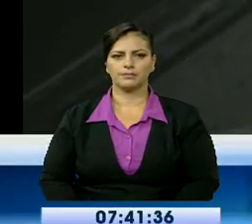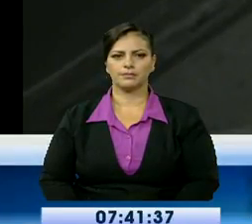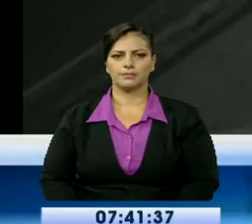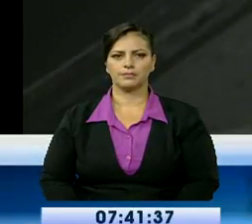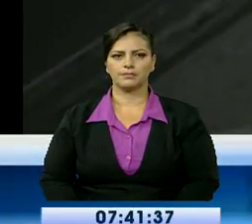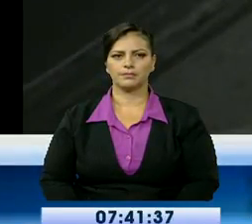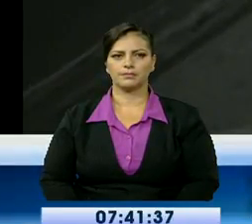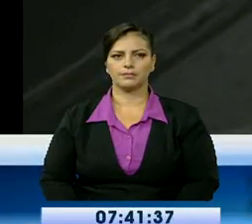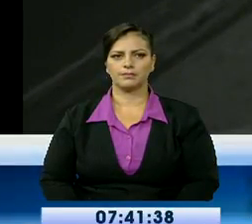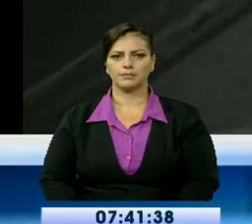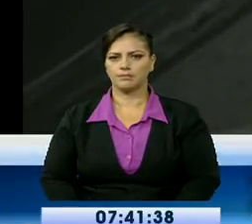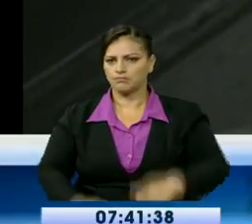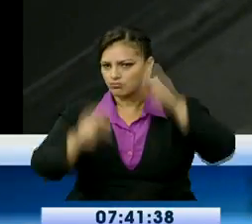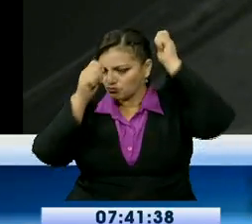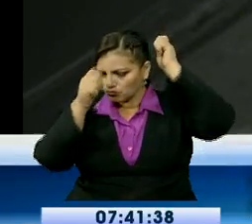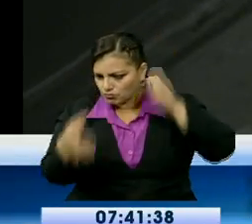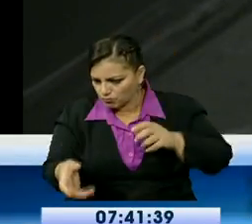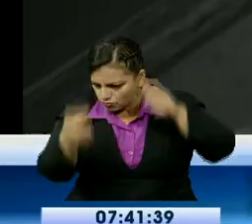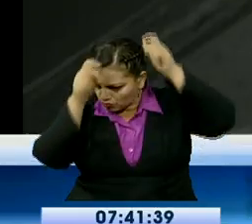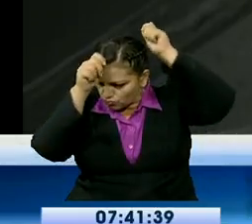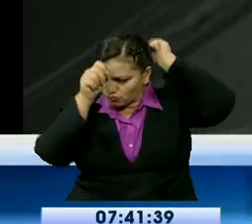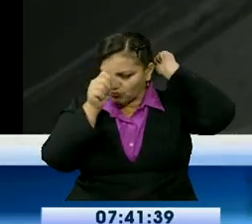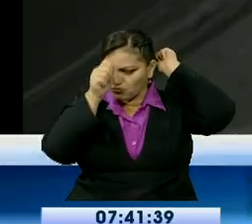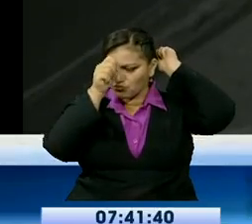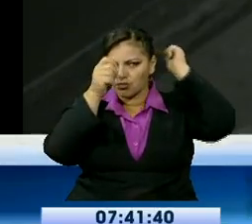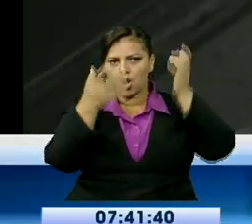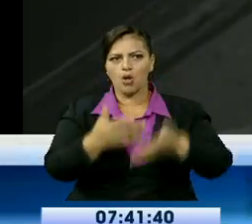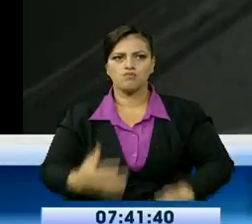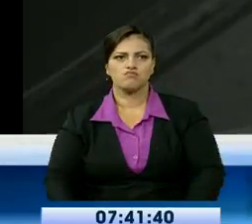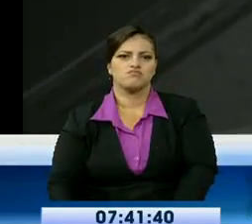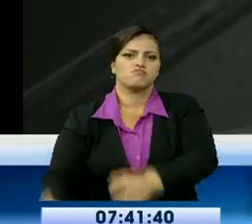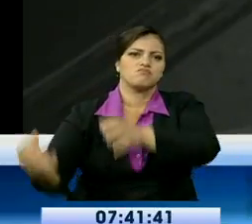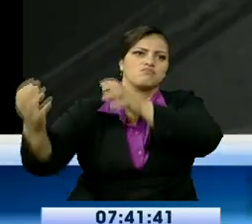Se echa al hombro su preciada carga